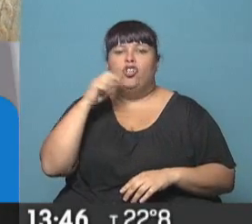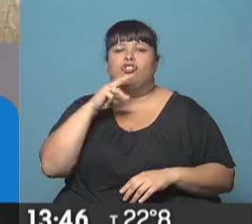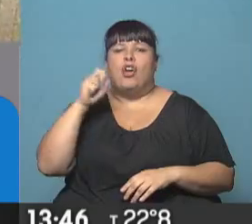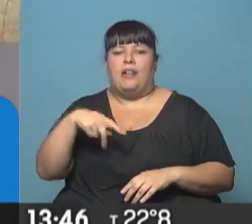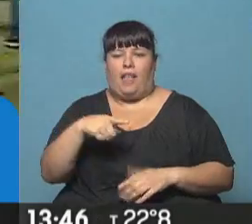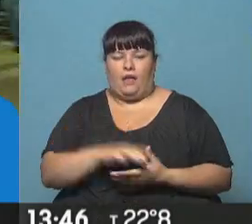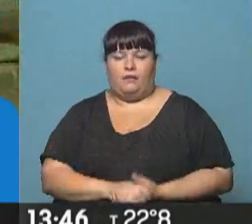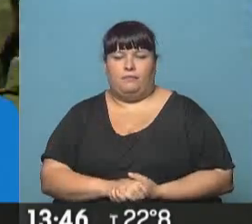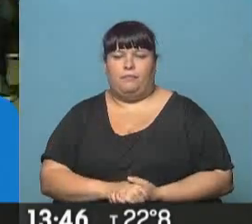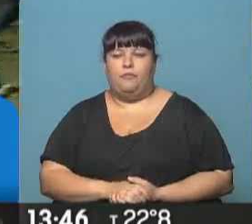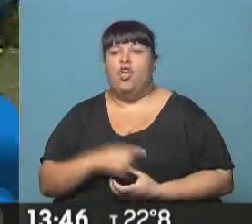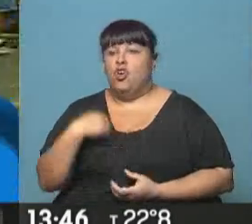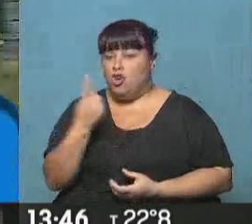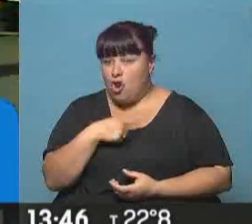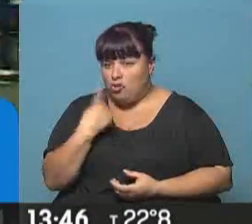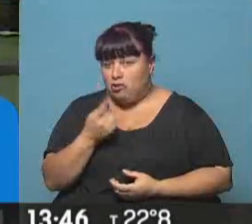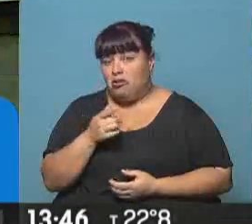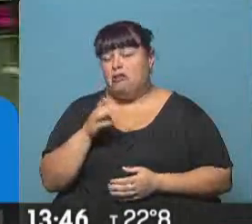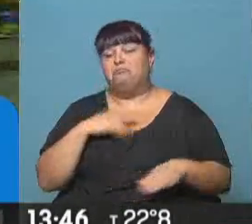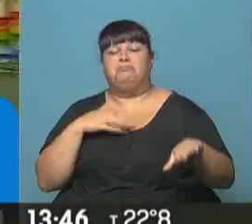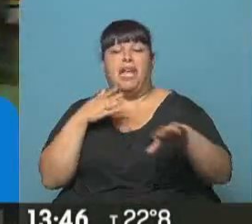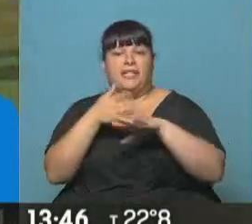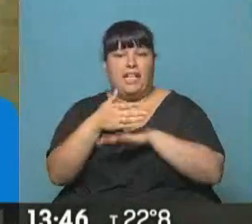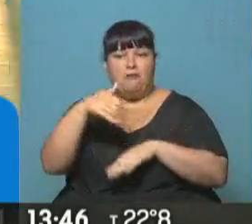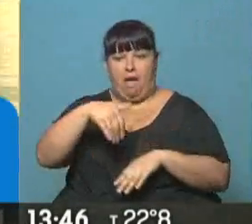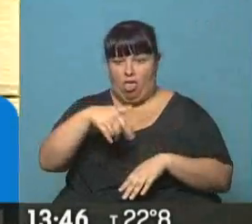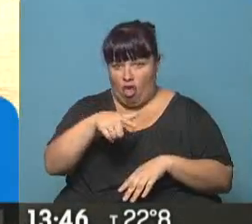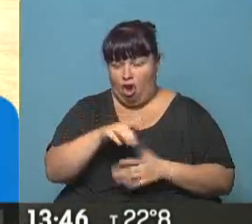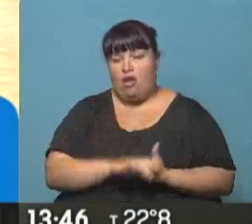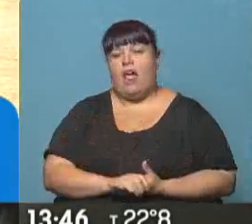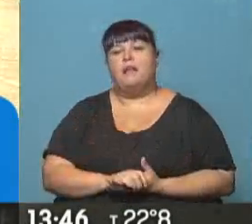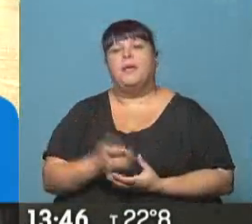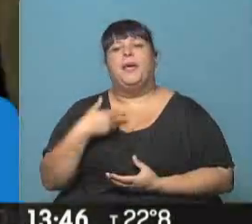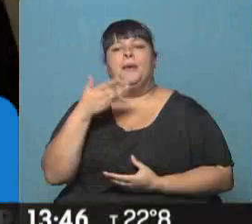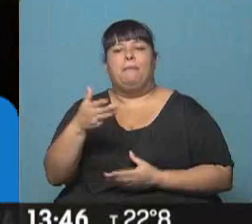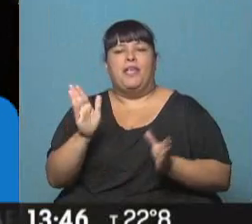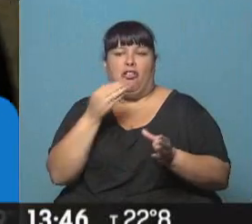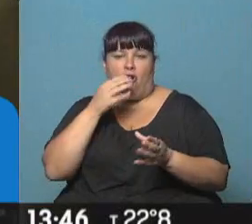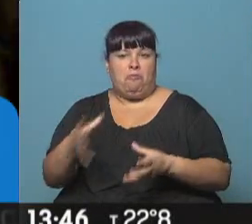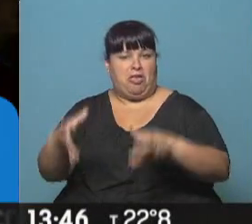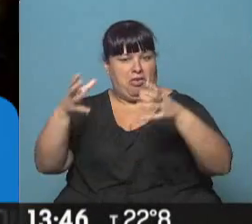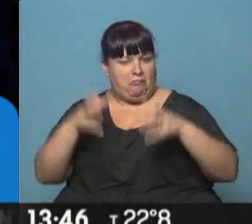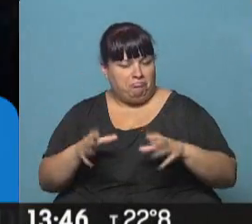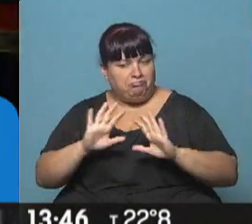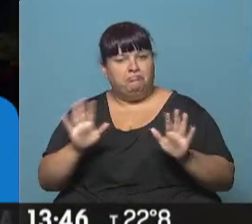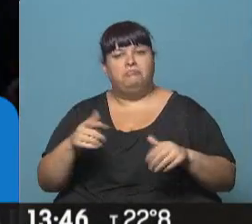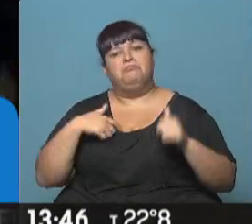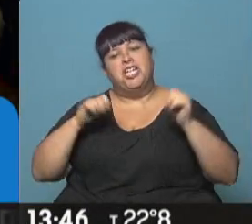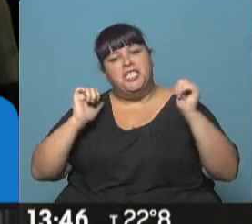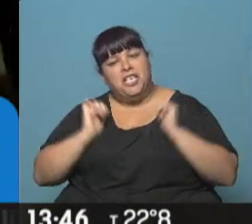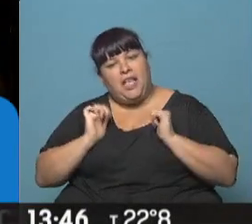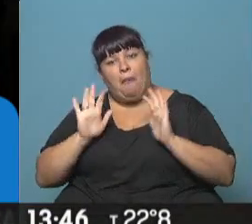Castellari. Nosotros estábamos ingresando al McDonald's, pedimos un combo, estábamos